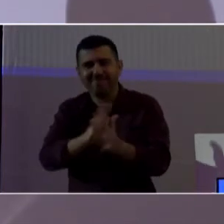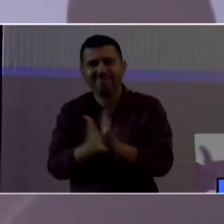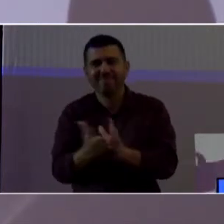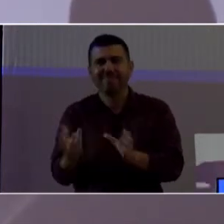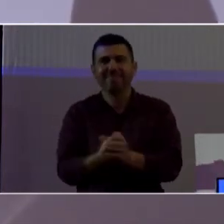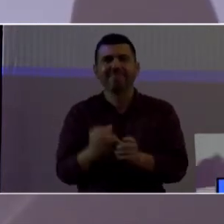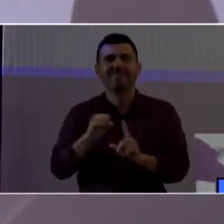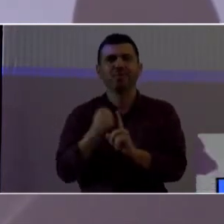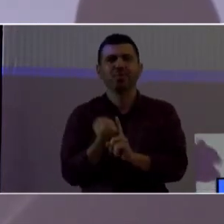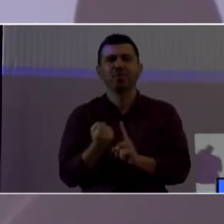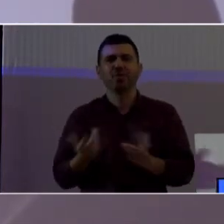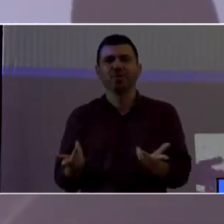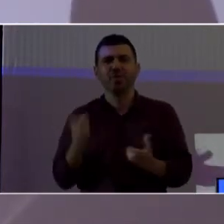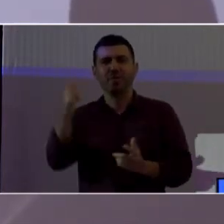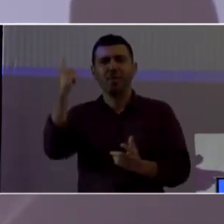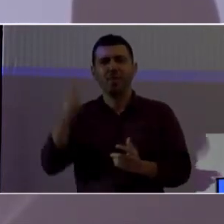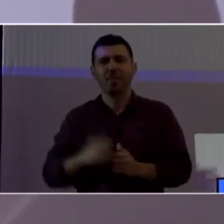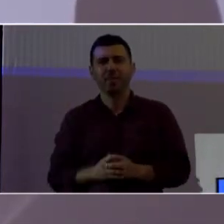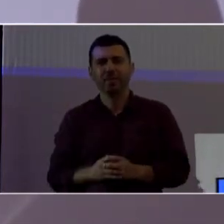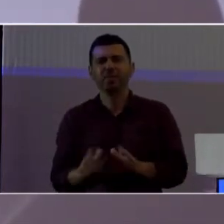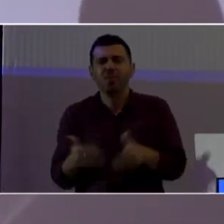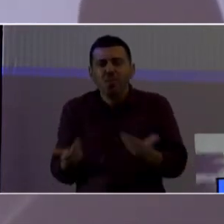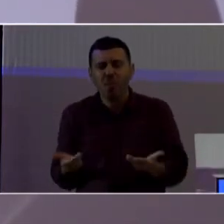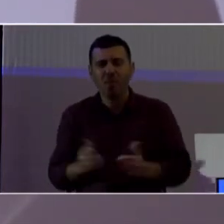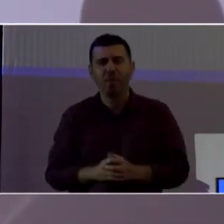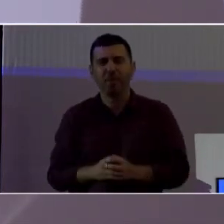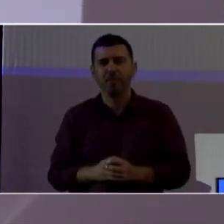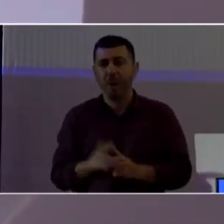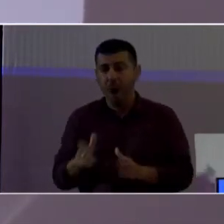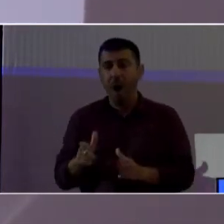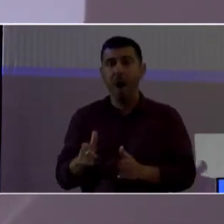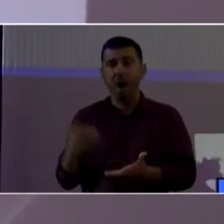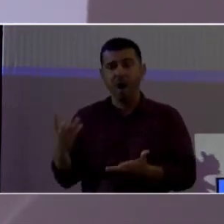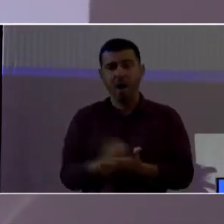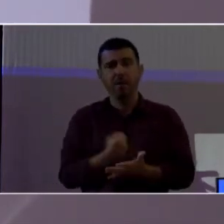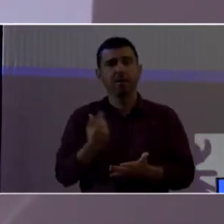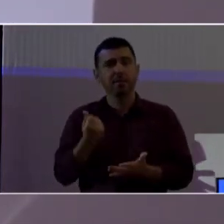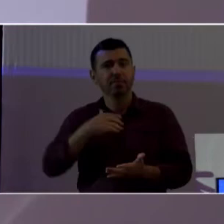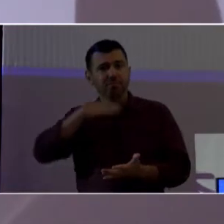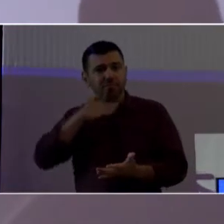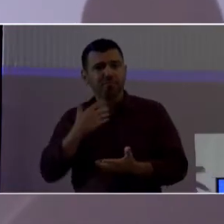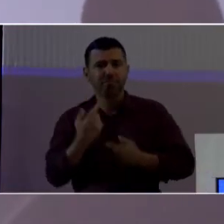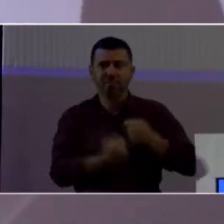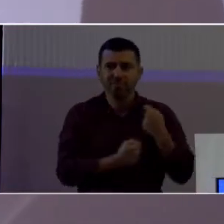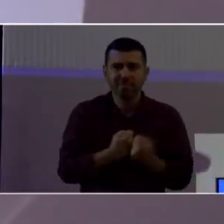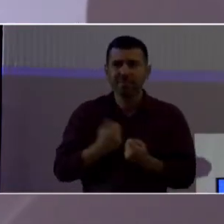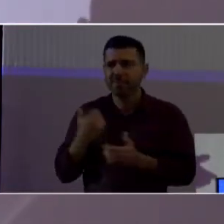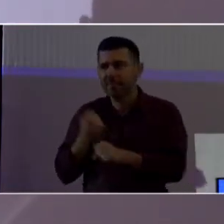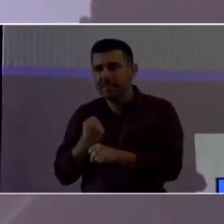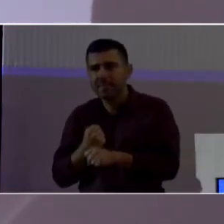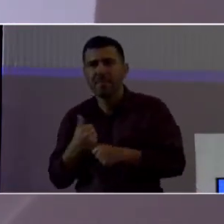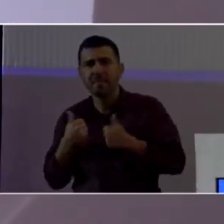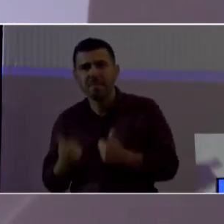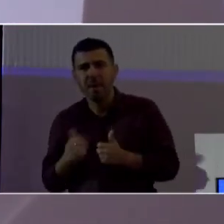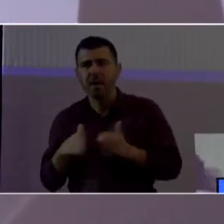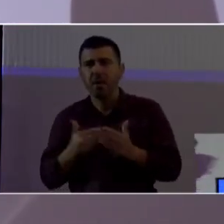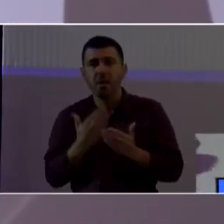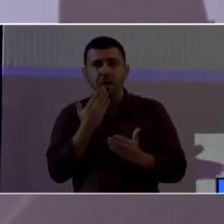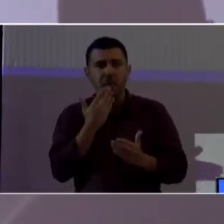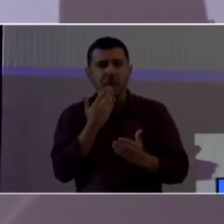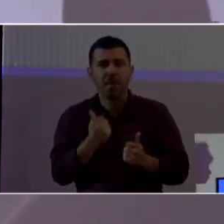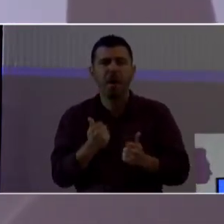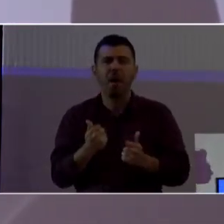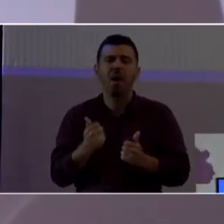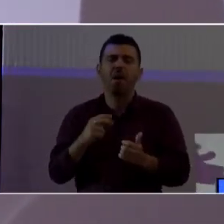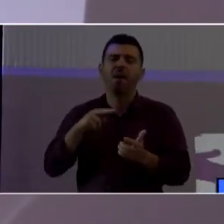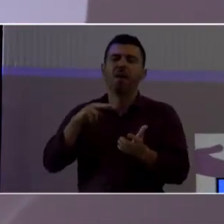y político. Y a eso nosotros le estamos apostando. Y quiero decir algo y destacarlo aquí, que siempre lo destaco, que